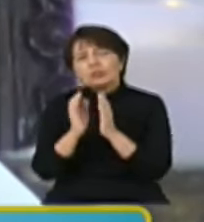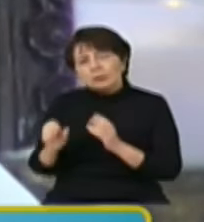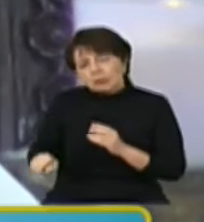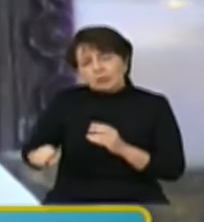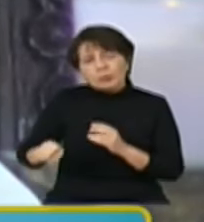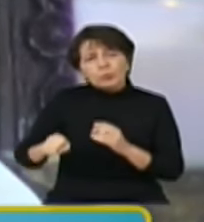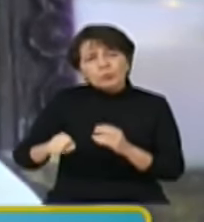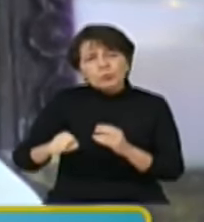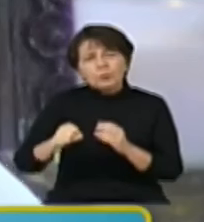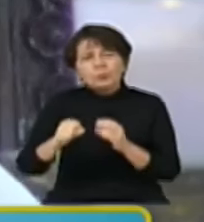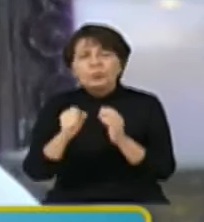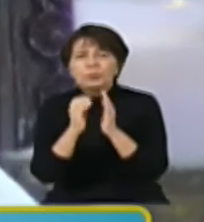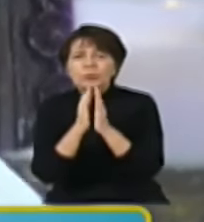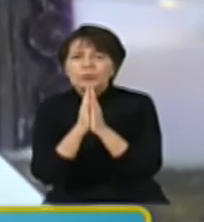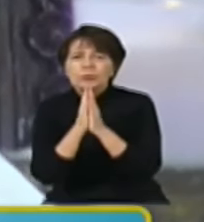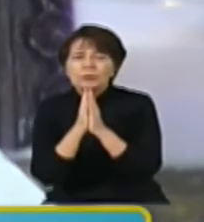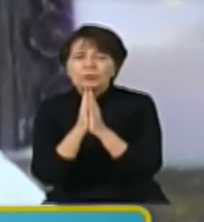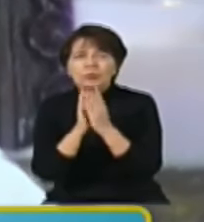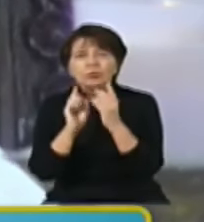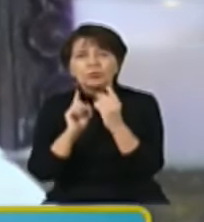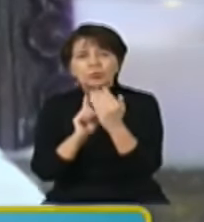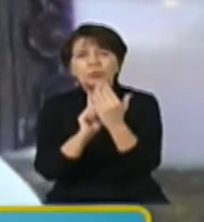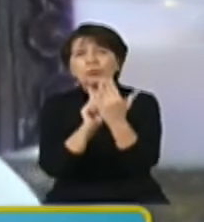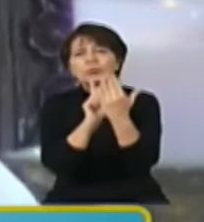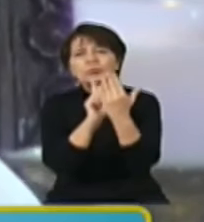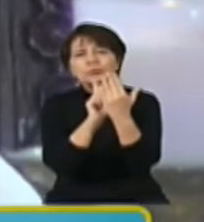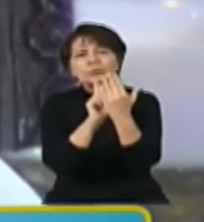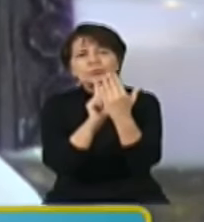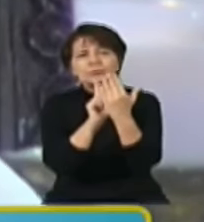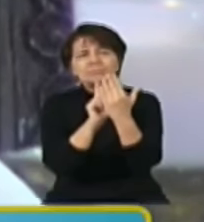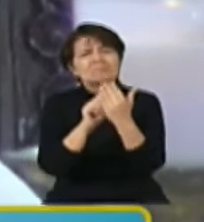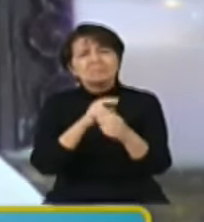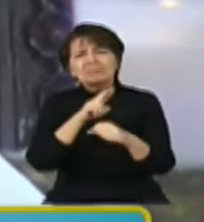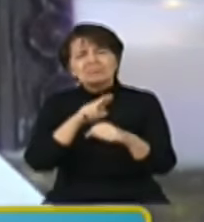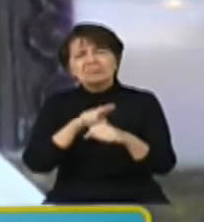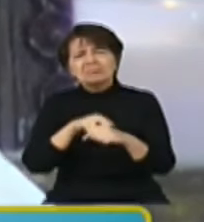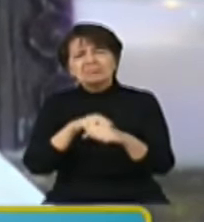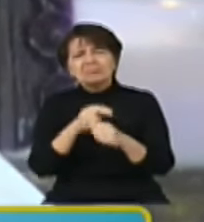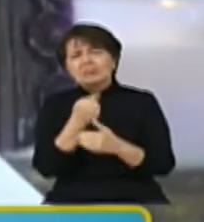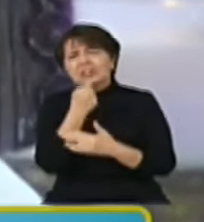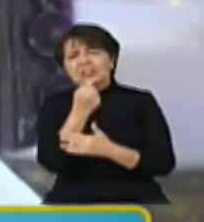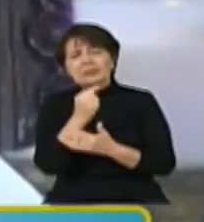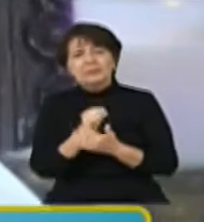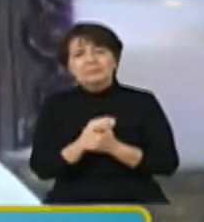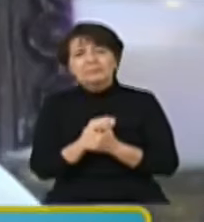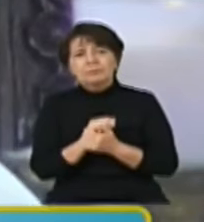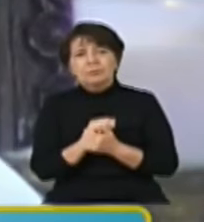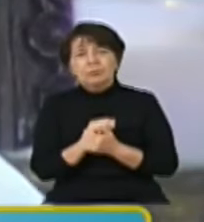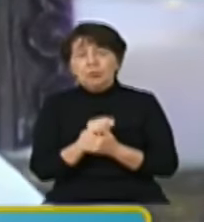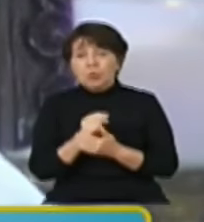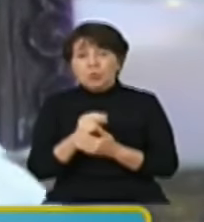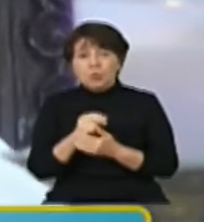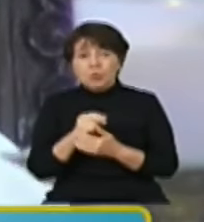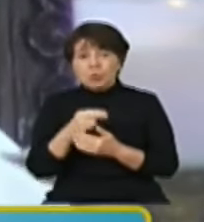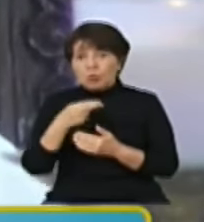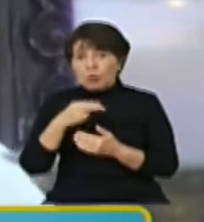Virgen. Cuando se acercó de una manera pues muy natural, muy espontánea, dice: "Uy,